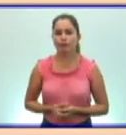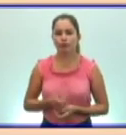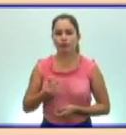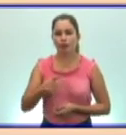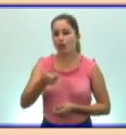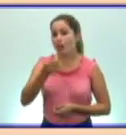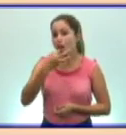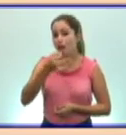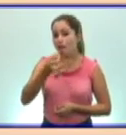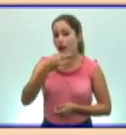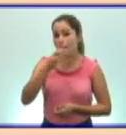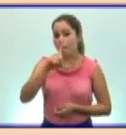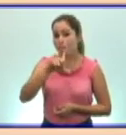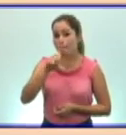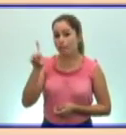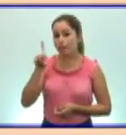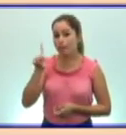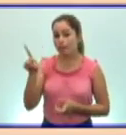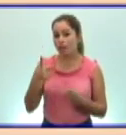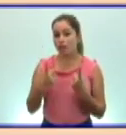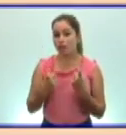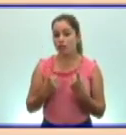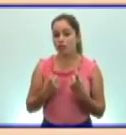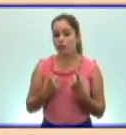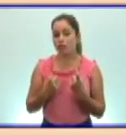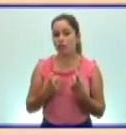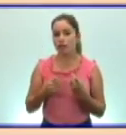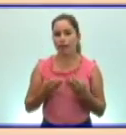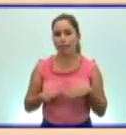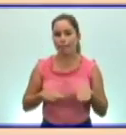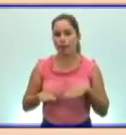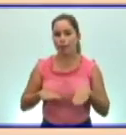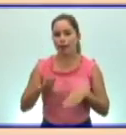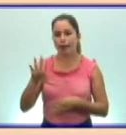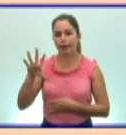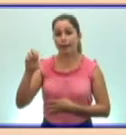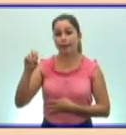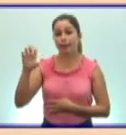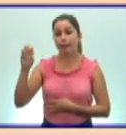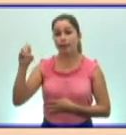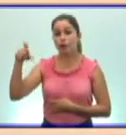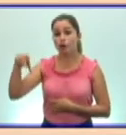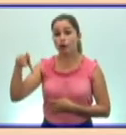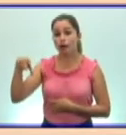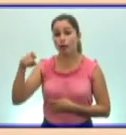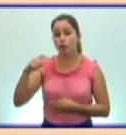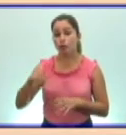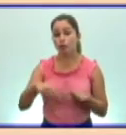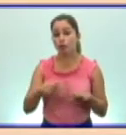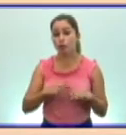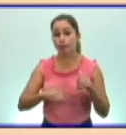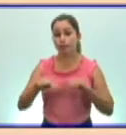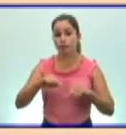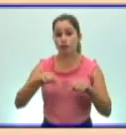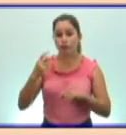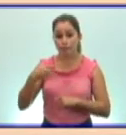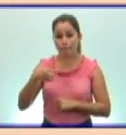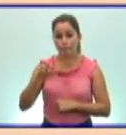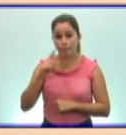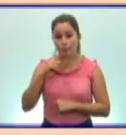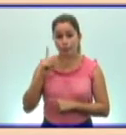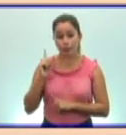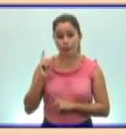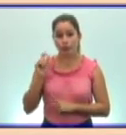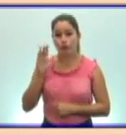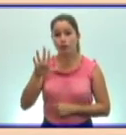farmacia se necesita preparar 500 gramos de una disolución de permanganato de potasio al 5%